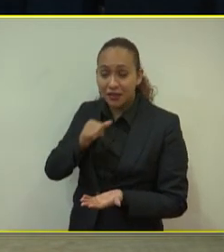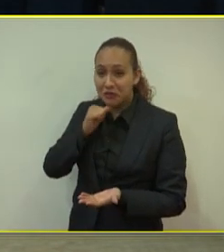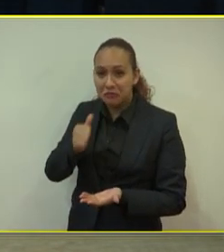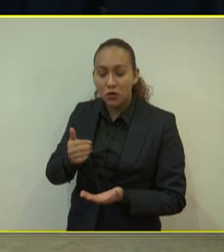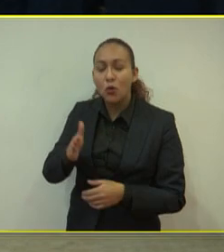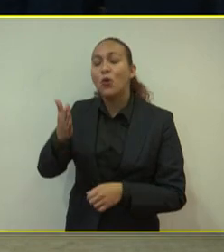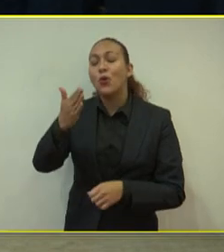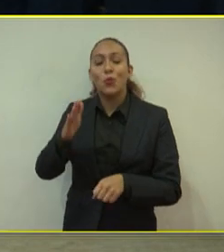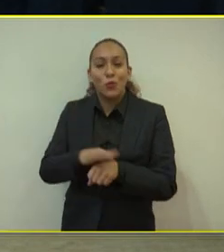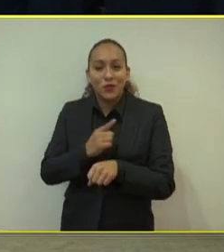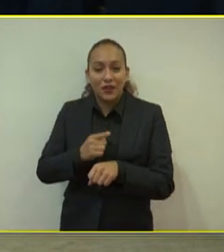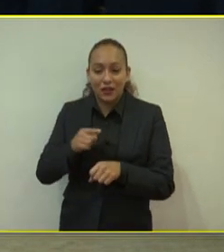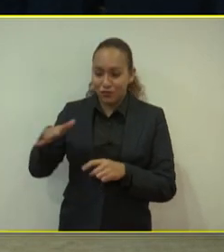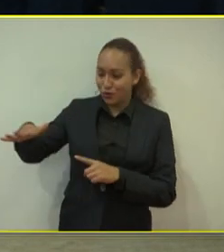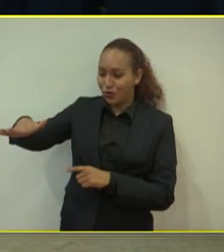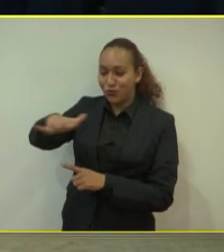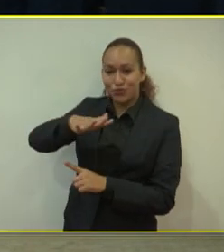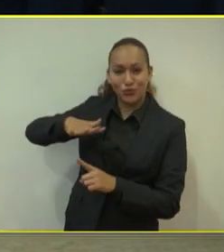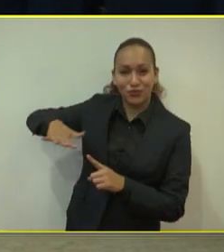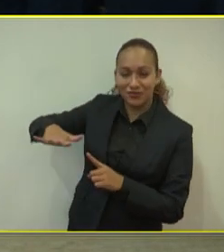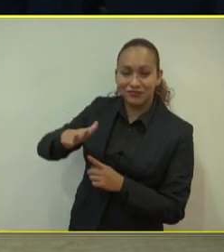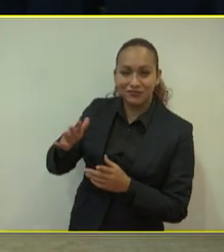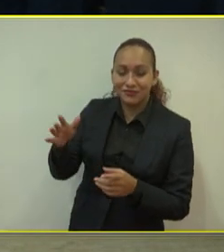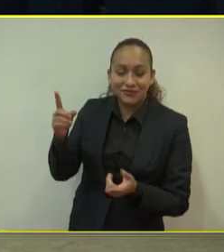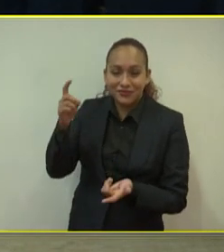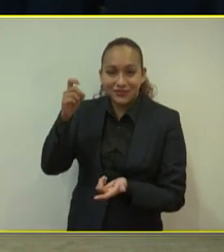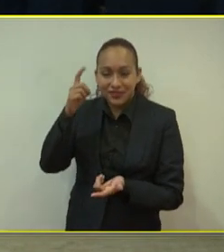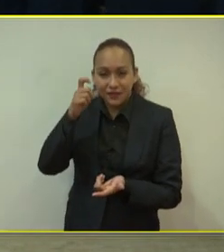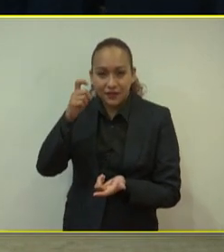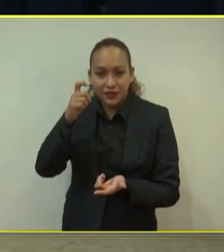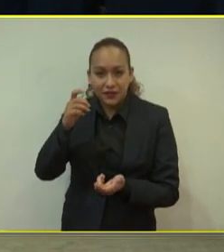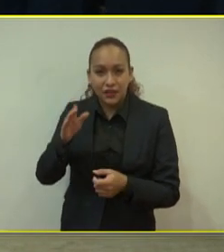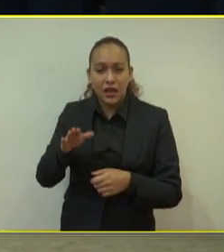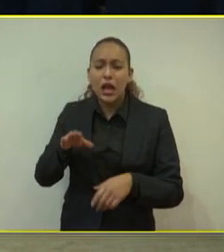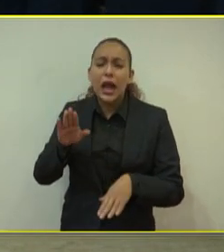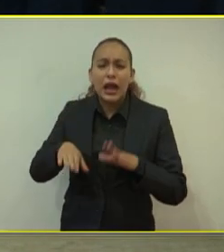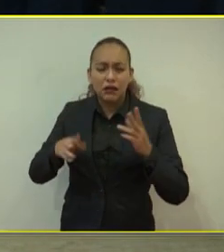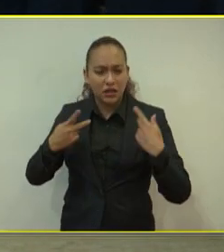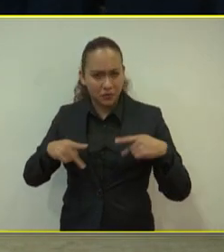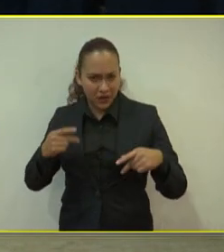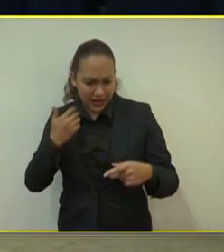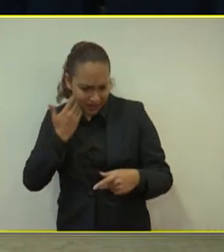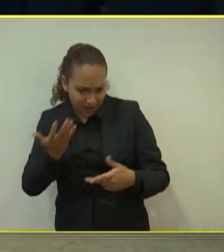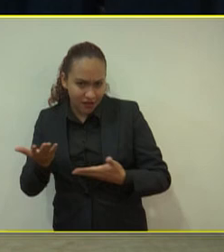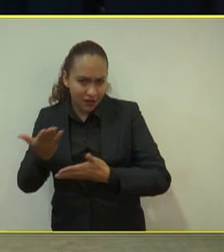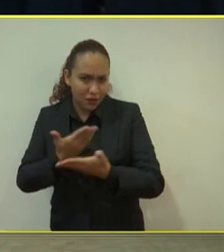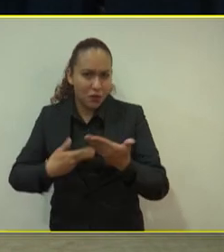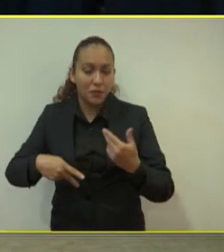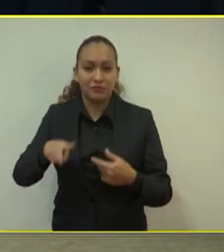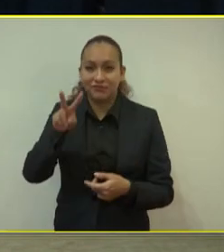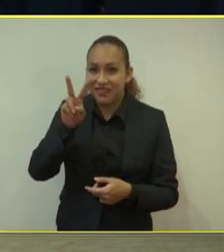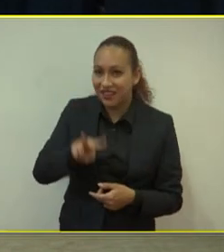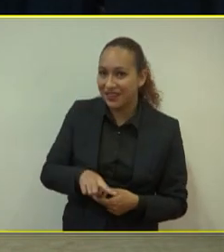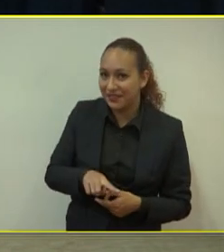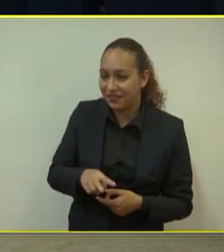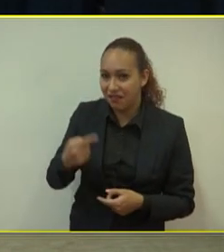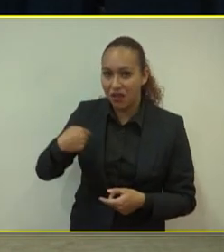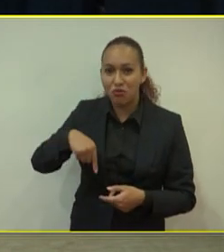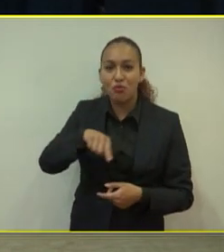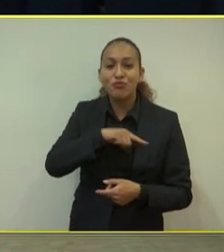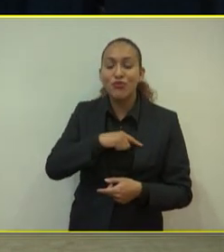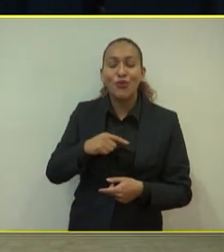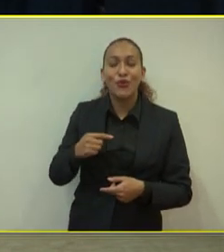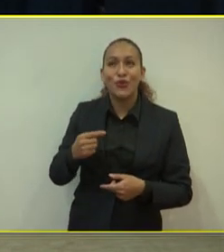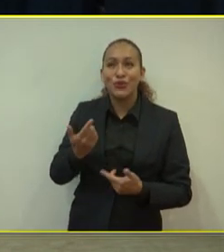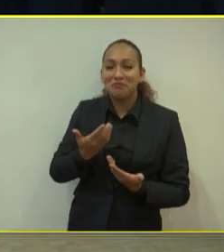es adecuado para ellos, no es porque no puedan o no quieran, sino porque en realidad a todos los demás nos ha faltado